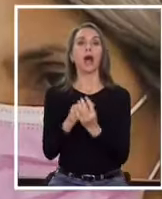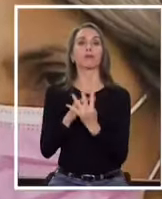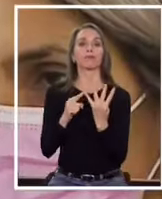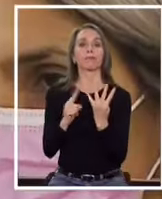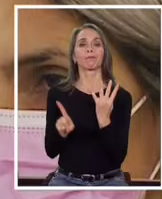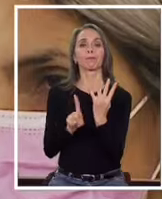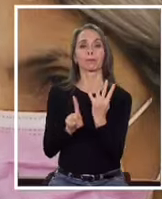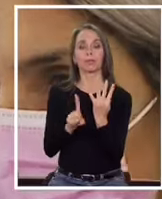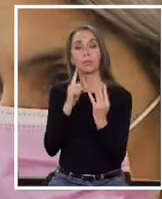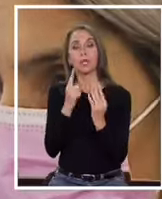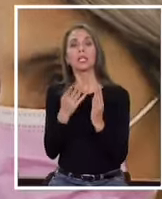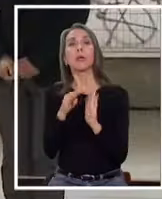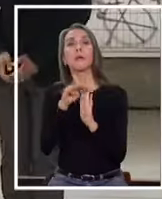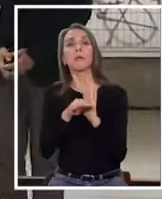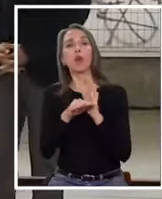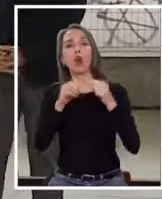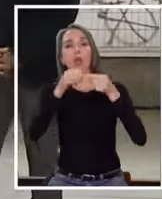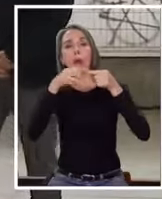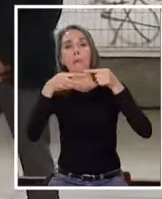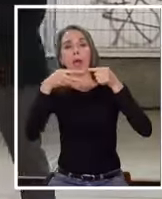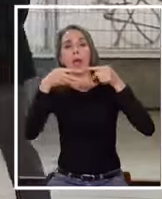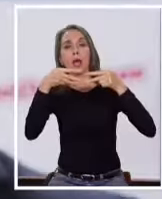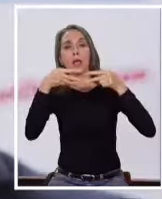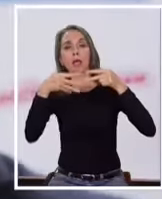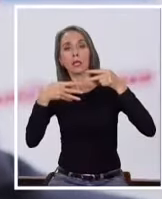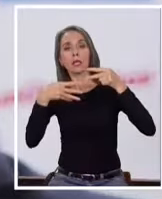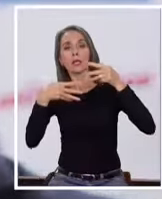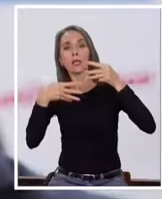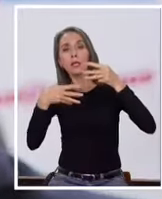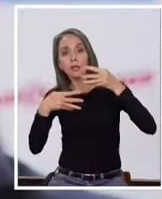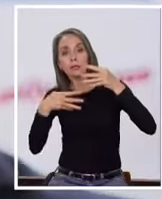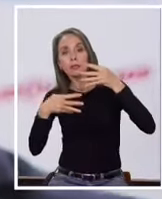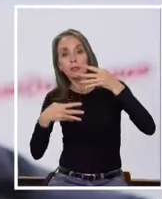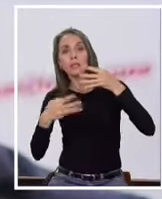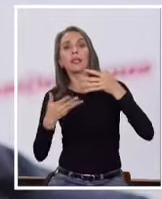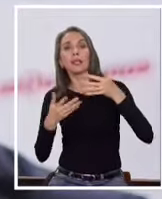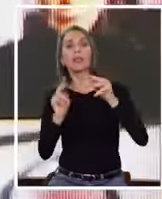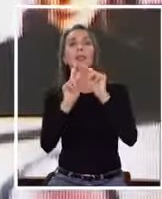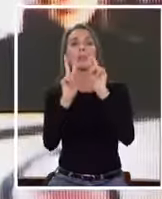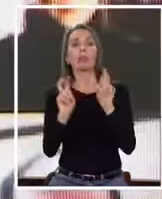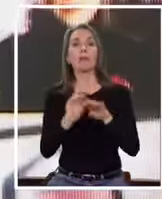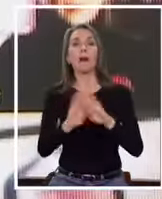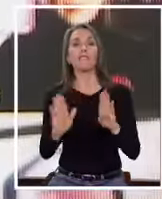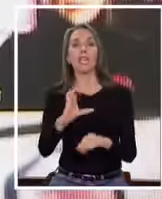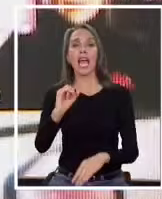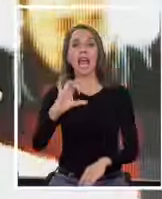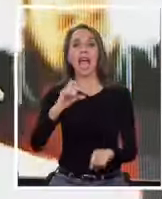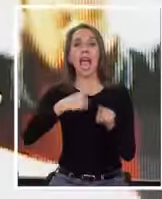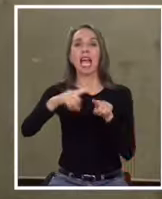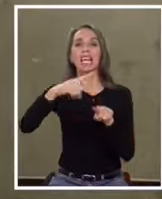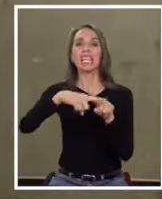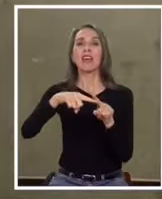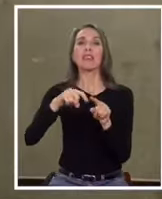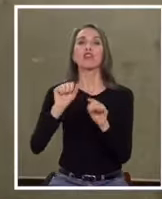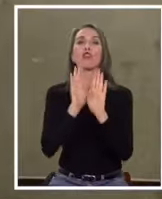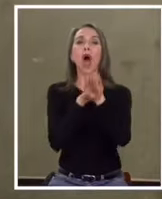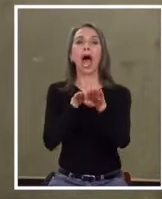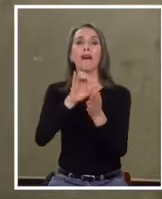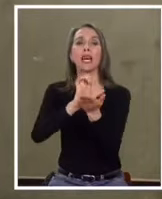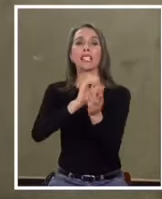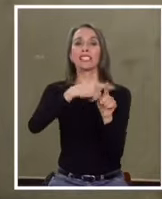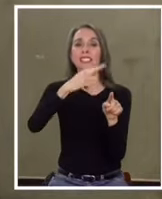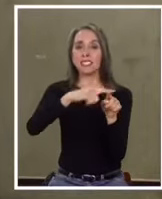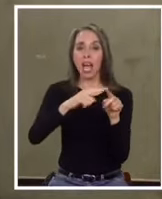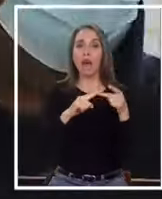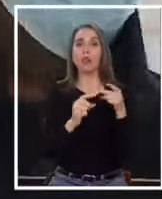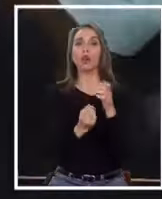Además presentó los ejes programáticos de su programa que proponen, entre otros puntos, terminar con el CAE y crear un nuevo sistema de